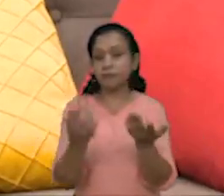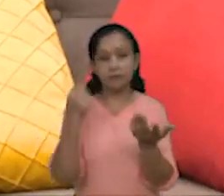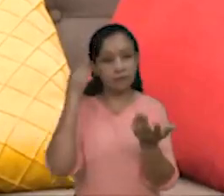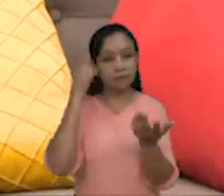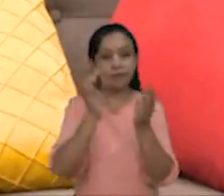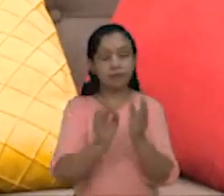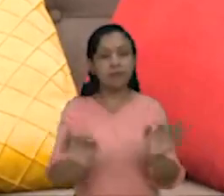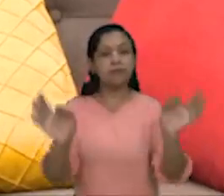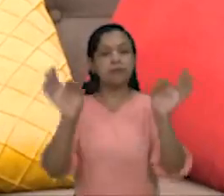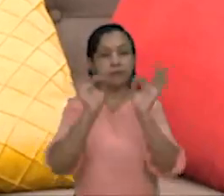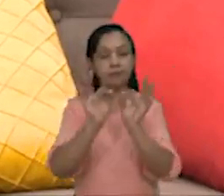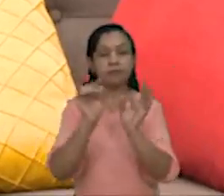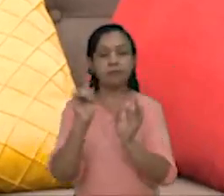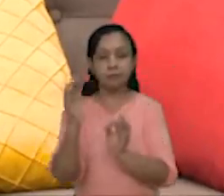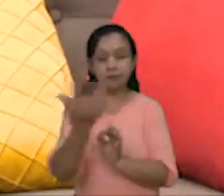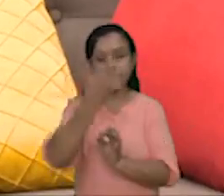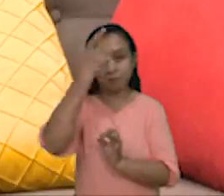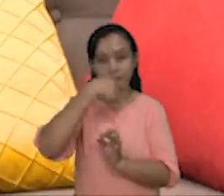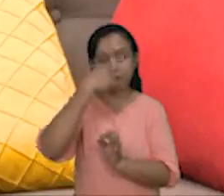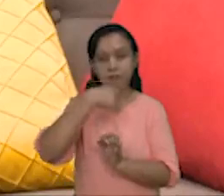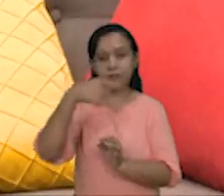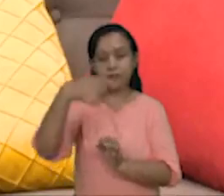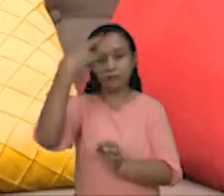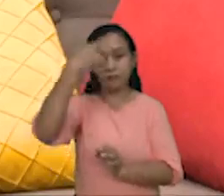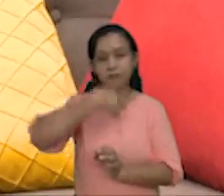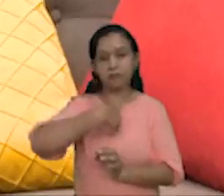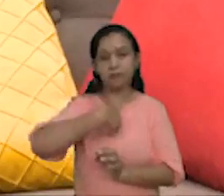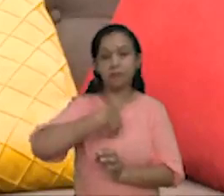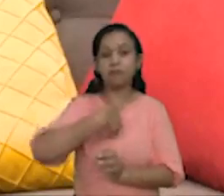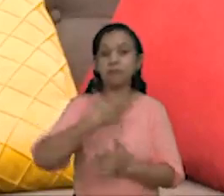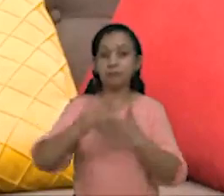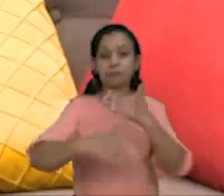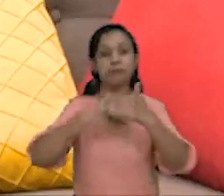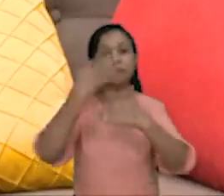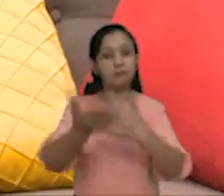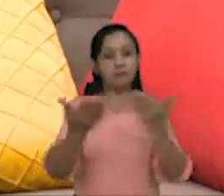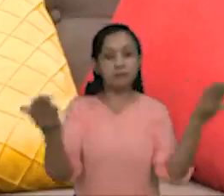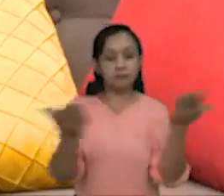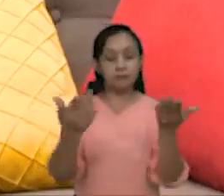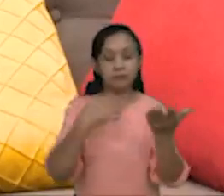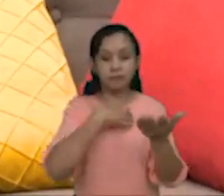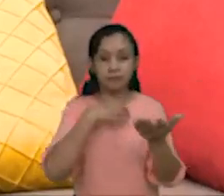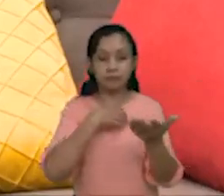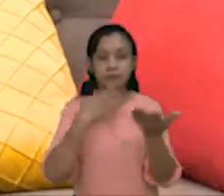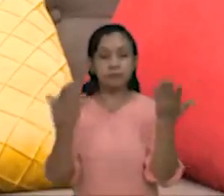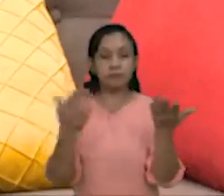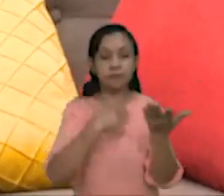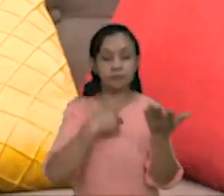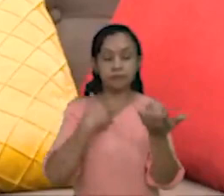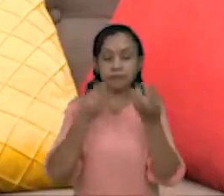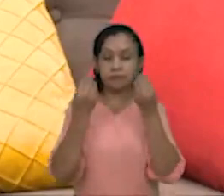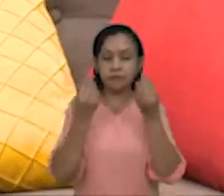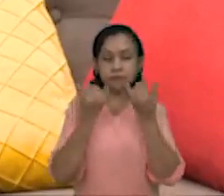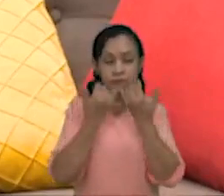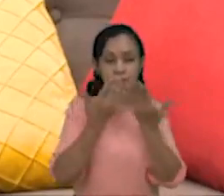que es importante que nos tomemos en serio esa responsabilidad, porque al final de cuentas en nuestras manos está tanta